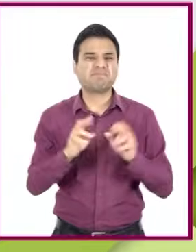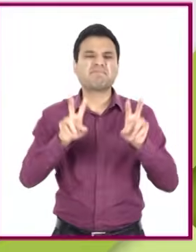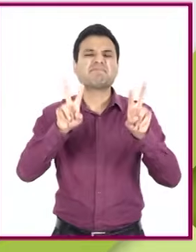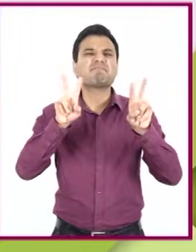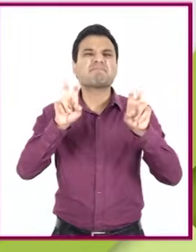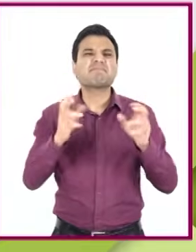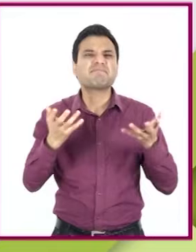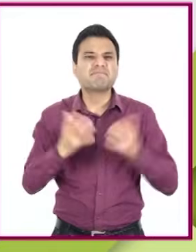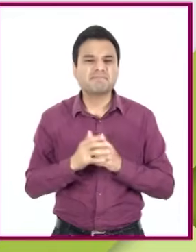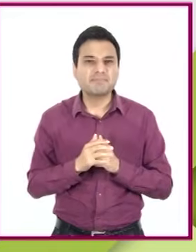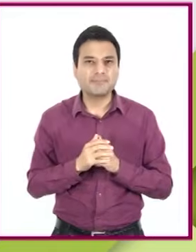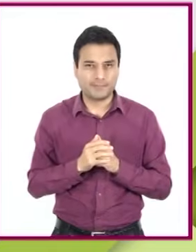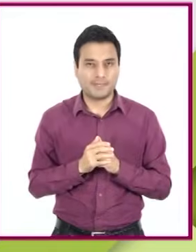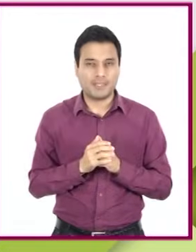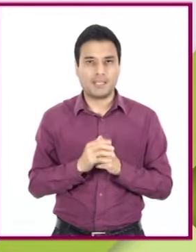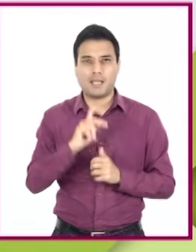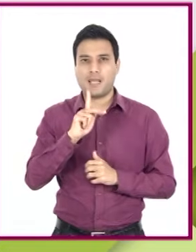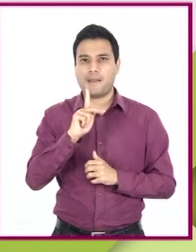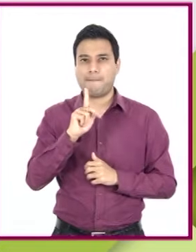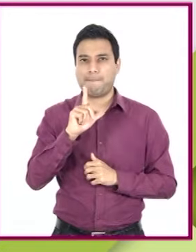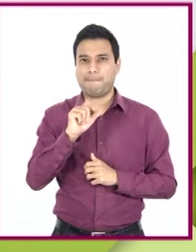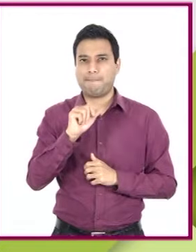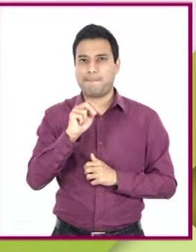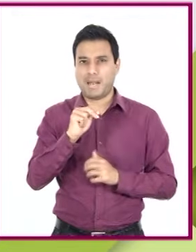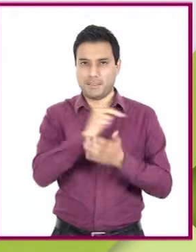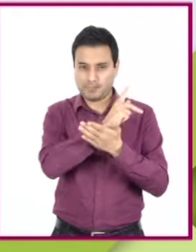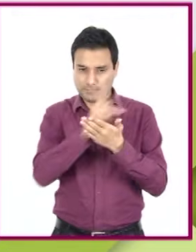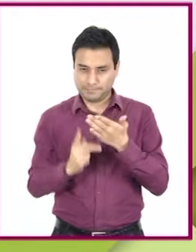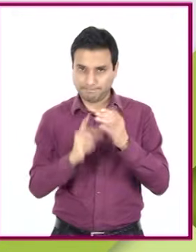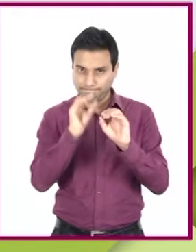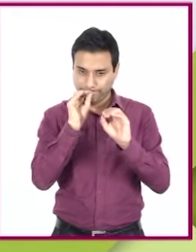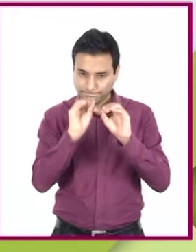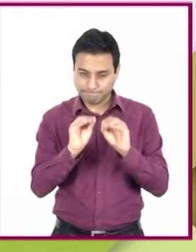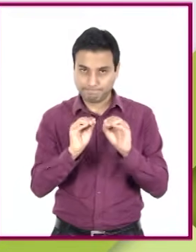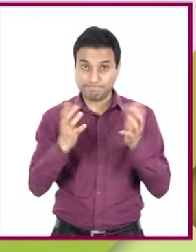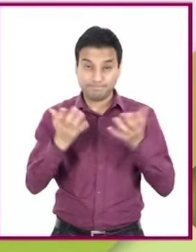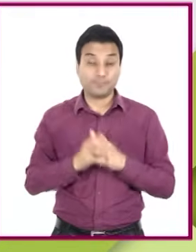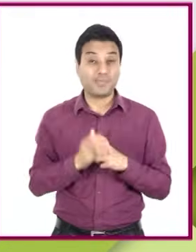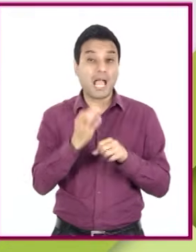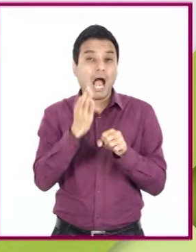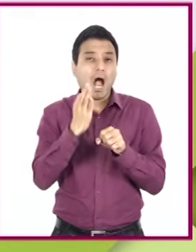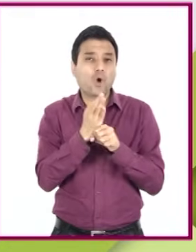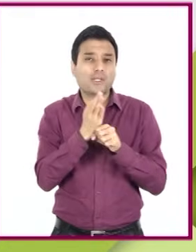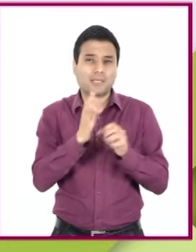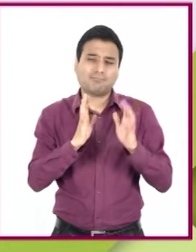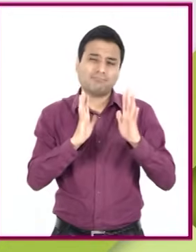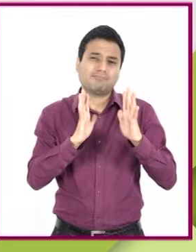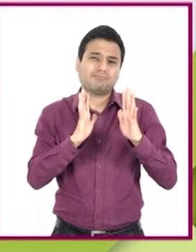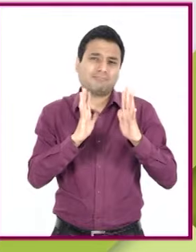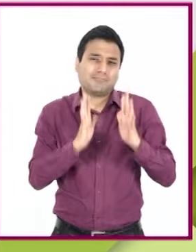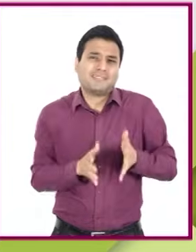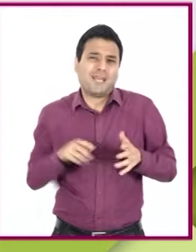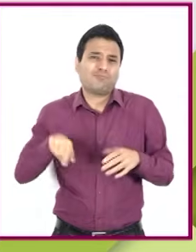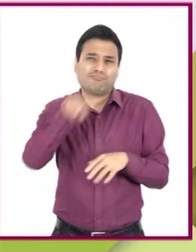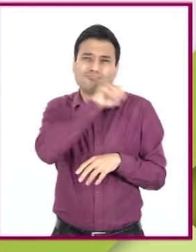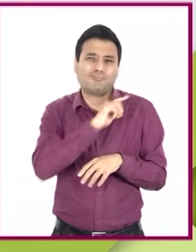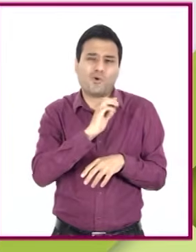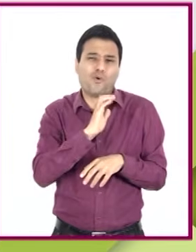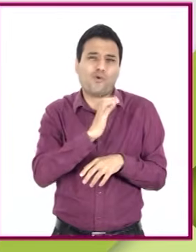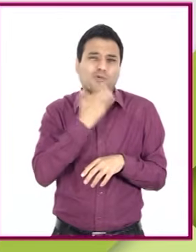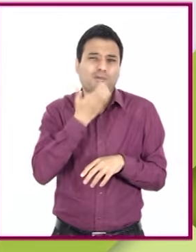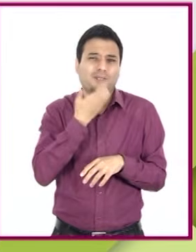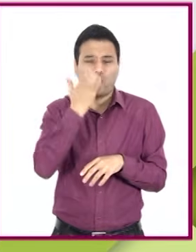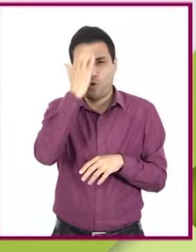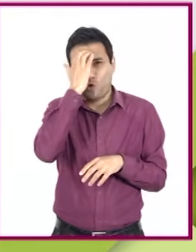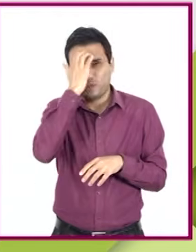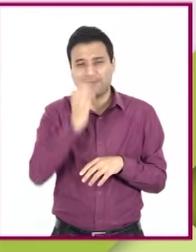llamaremos planeación. Como pueden identificar, hasta este momento hemos hecho lo que ustedes suelen hacer cuando